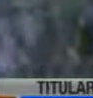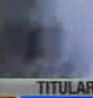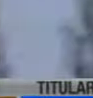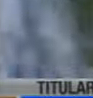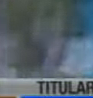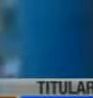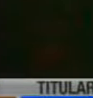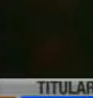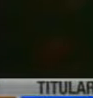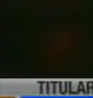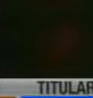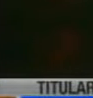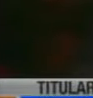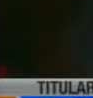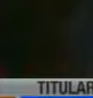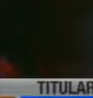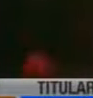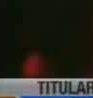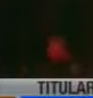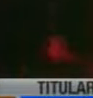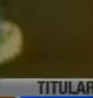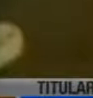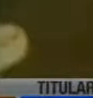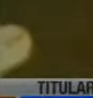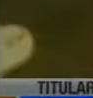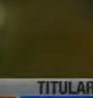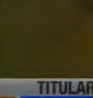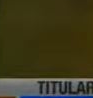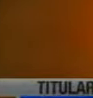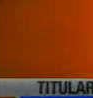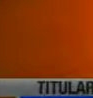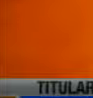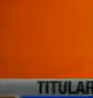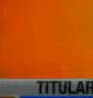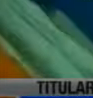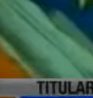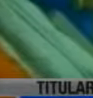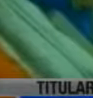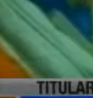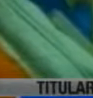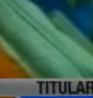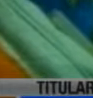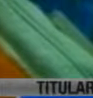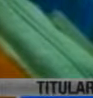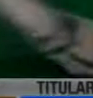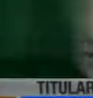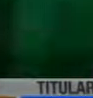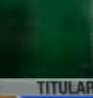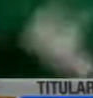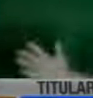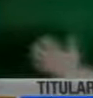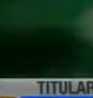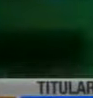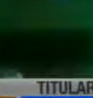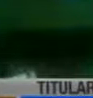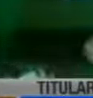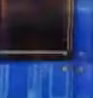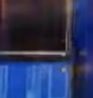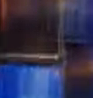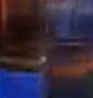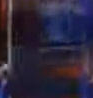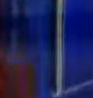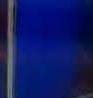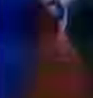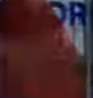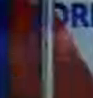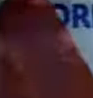Ucrania está a punto de una guerra civil. El conflicto genera tensión incluso en el espacio. Rusia amenaza con no llevar astronautas estadounidenses.